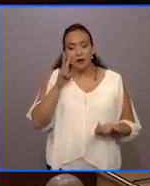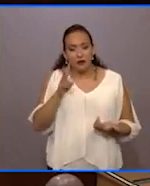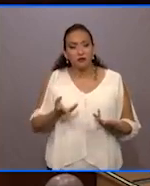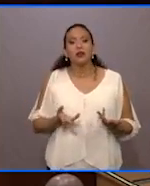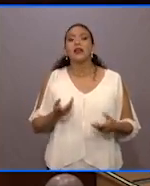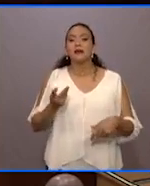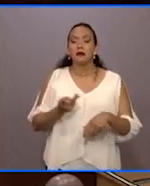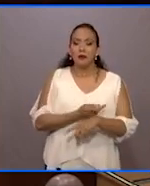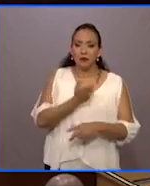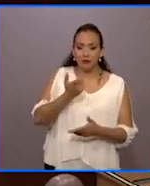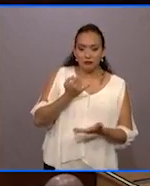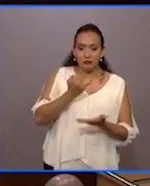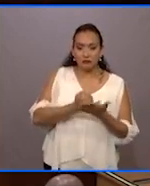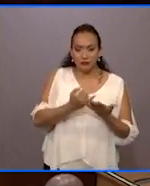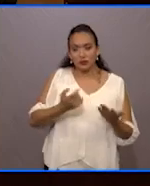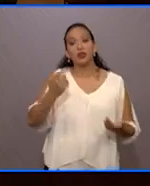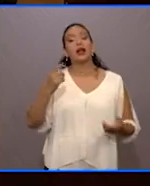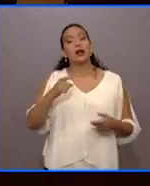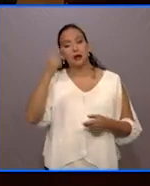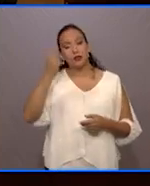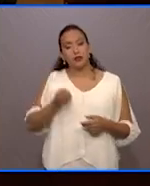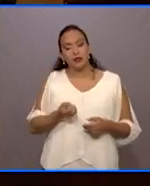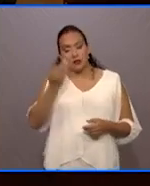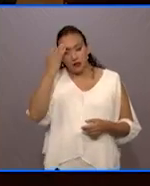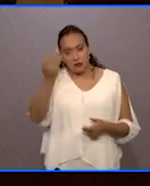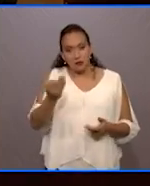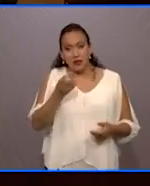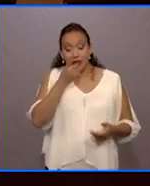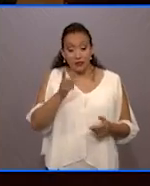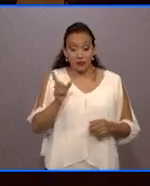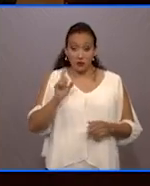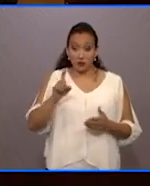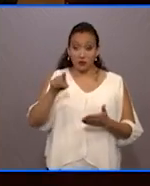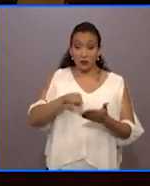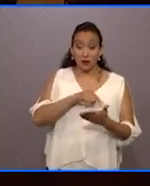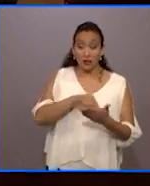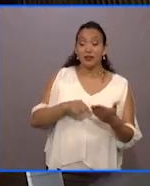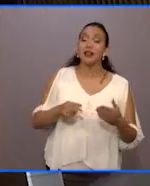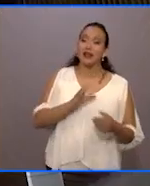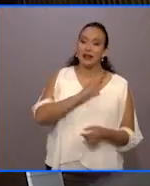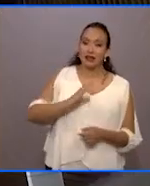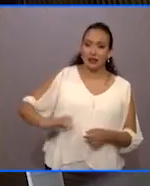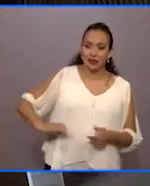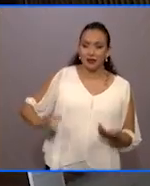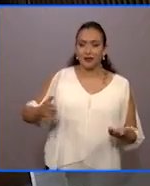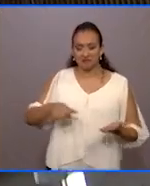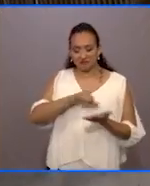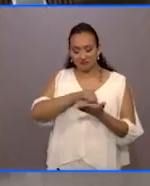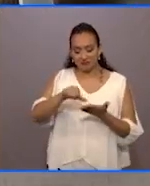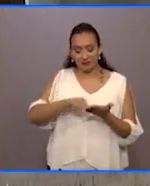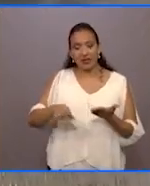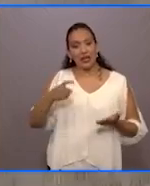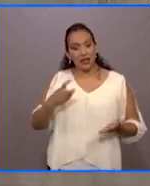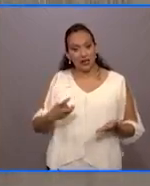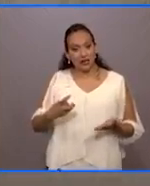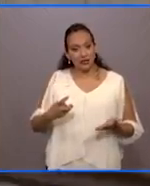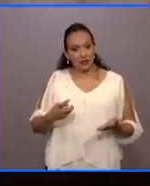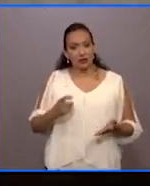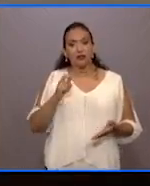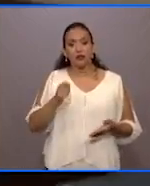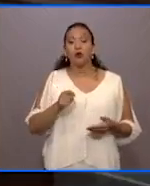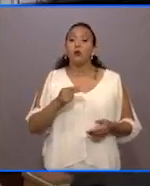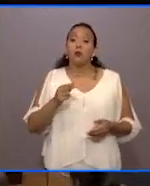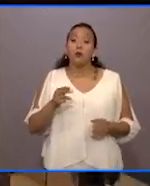elecciones judiciales federales y locales. Estableció que la cancelación del registro de las candidaturas no solo puede darse por recibir